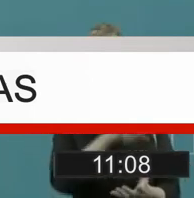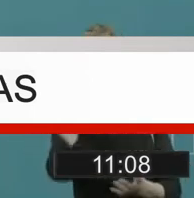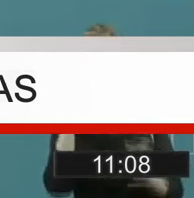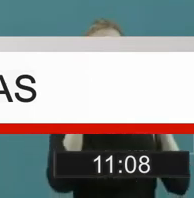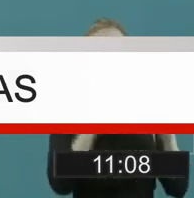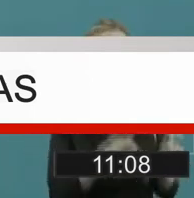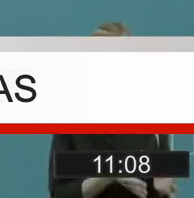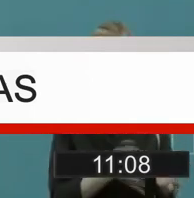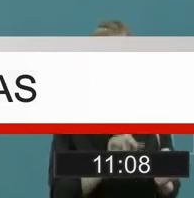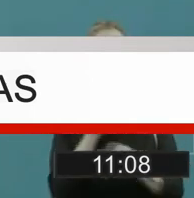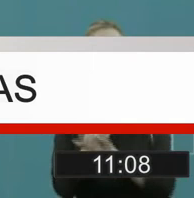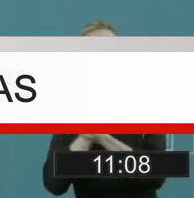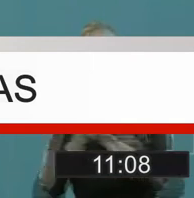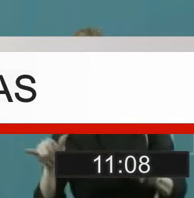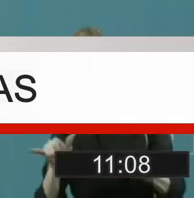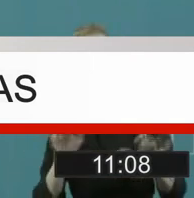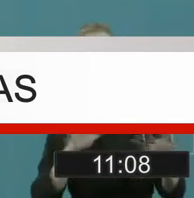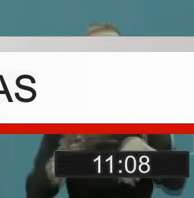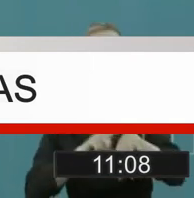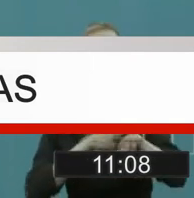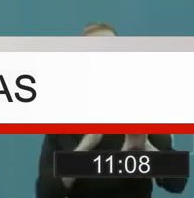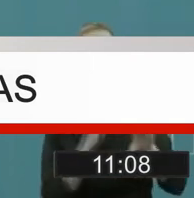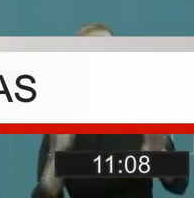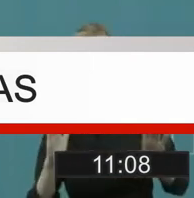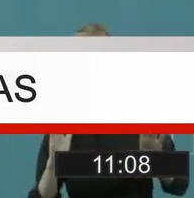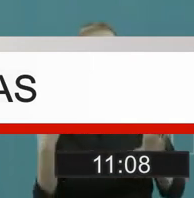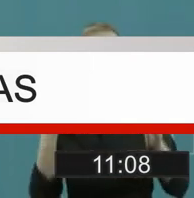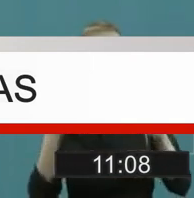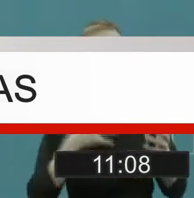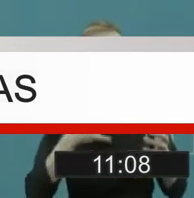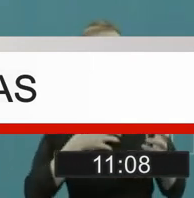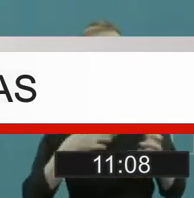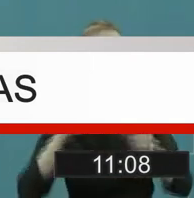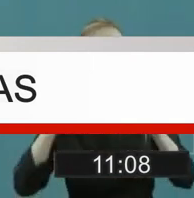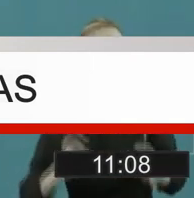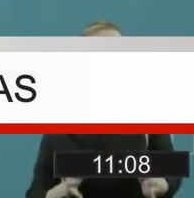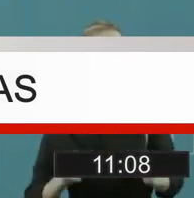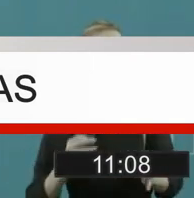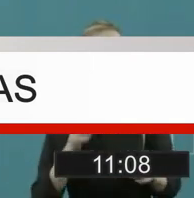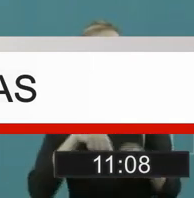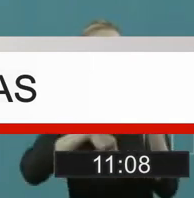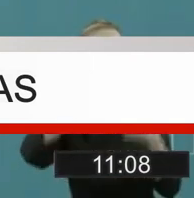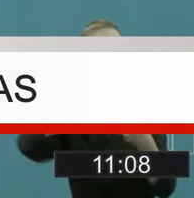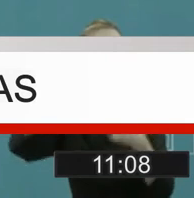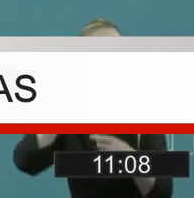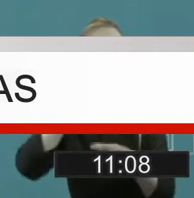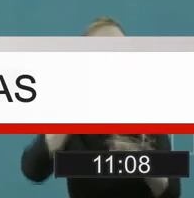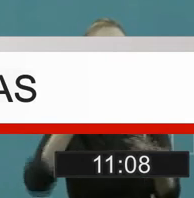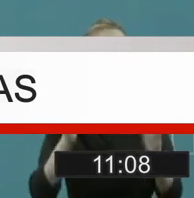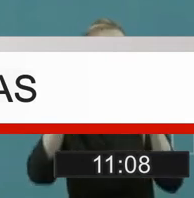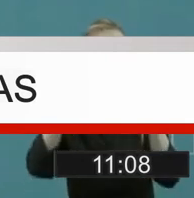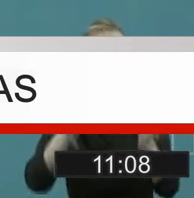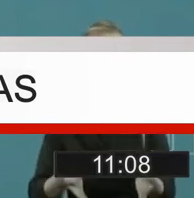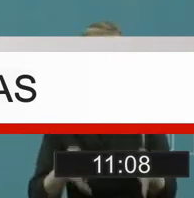datos seguramente va a llevar un poco más de tiempo, pero confiamos en que todo se va a hacer muy rápidamente. Ustedes saben que la Argentina en el